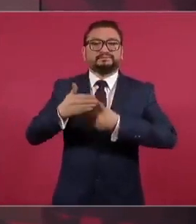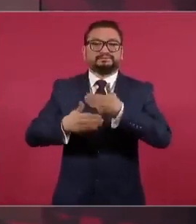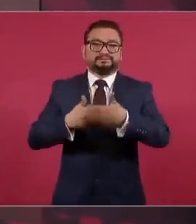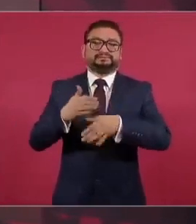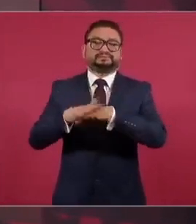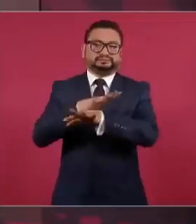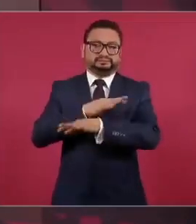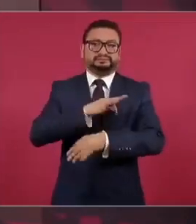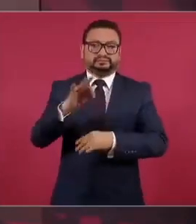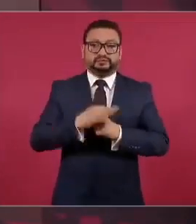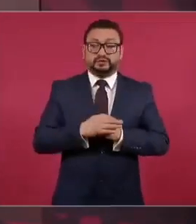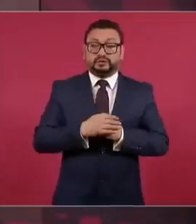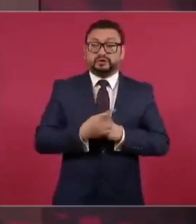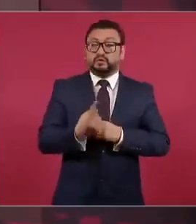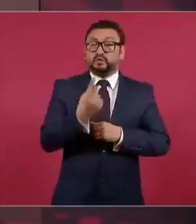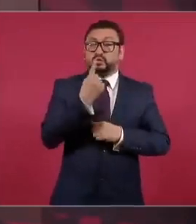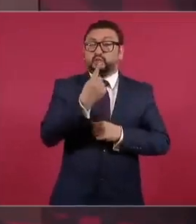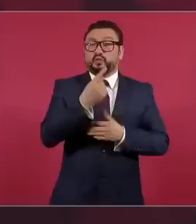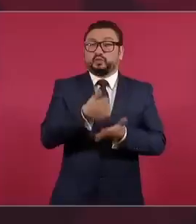y algo que ayuda mucho